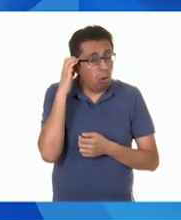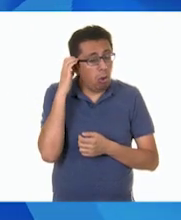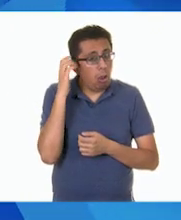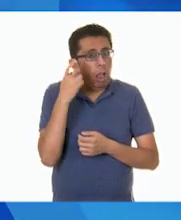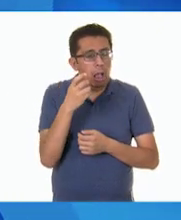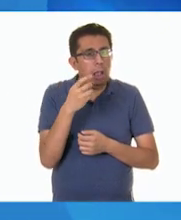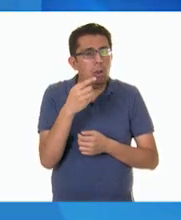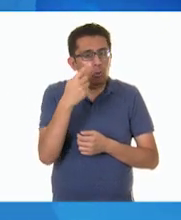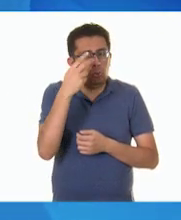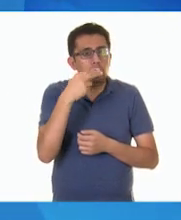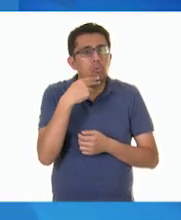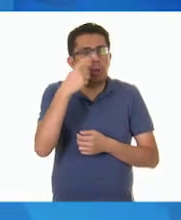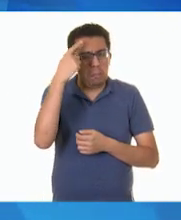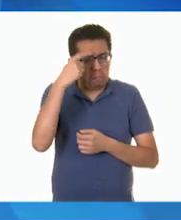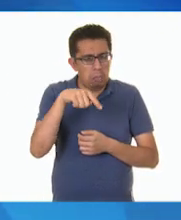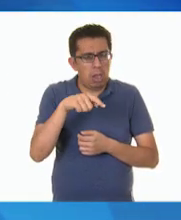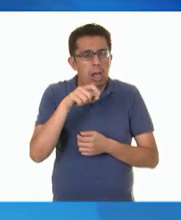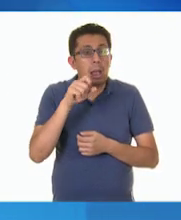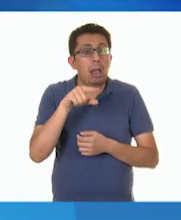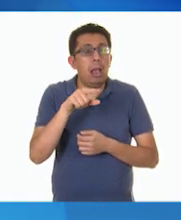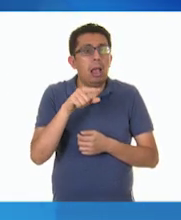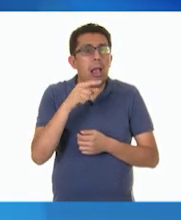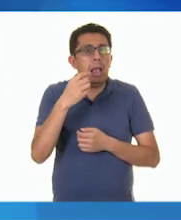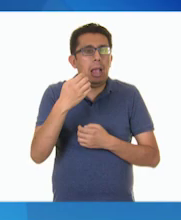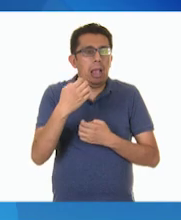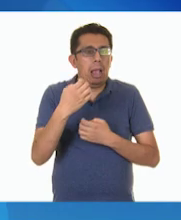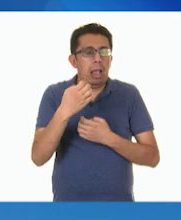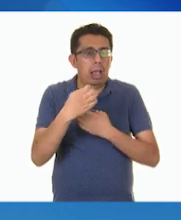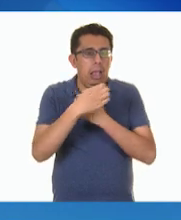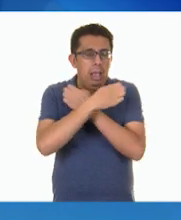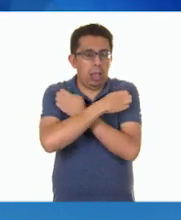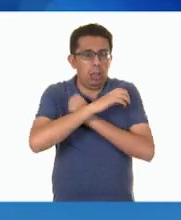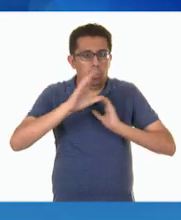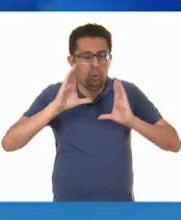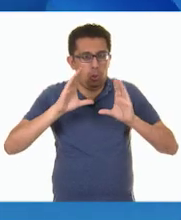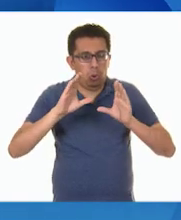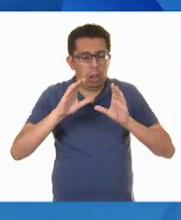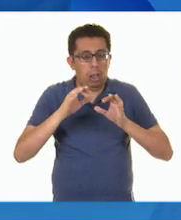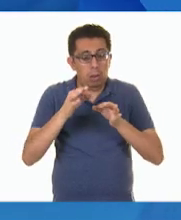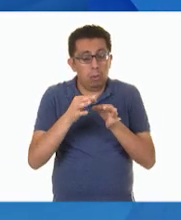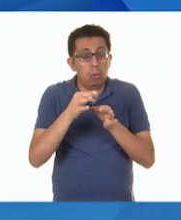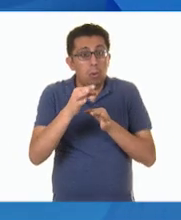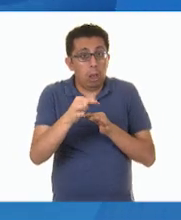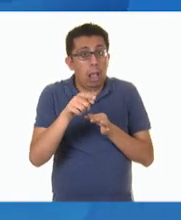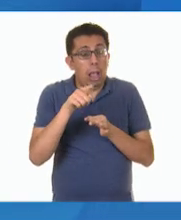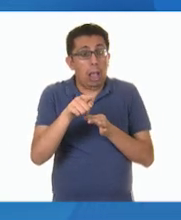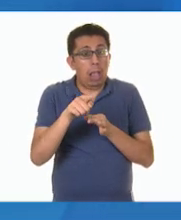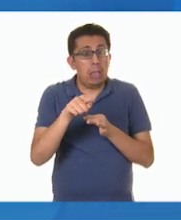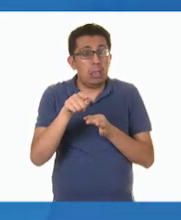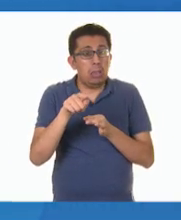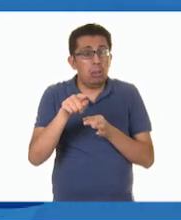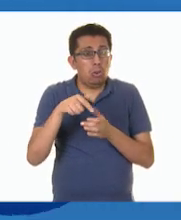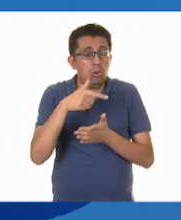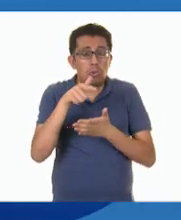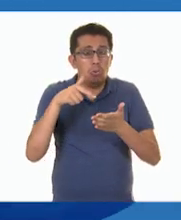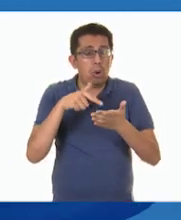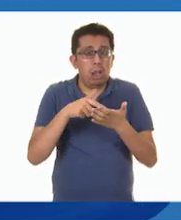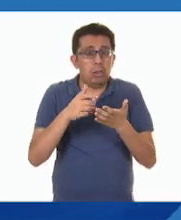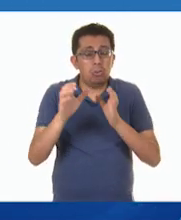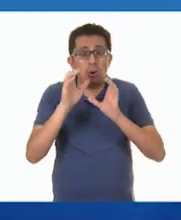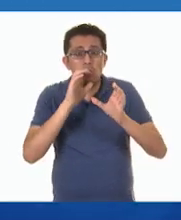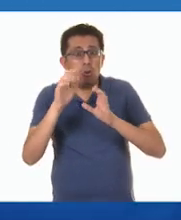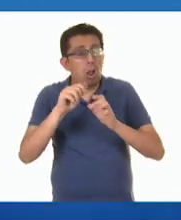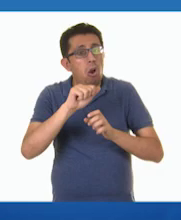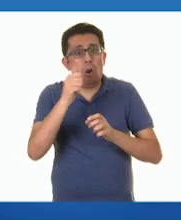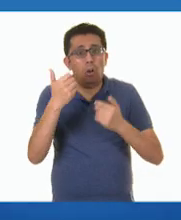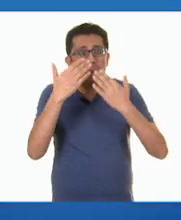también utilizada para la educación a distancia, al alcanzar las poblaciones donde los sistemas de comunicaciones no pueden llegar.